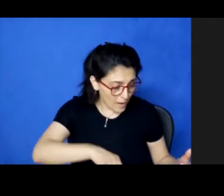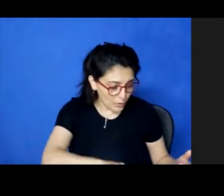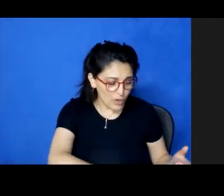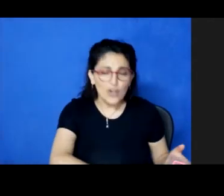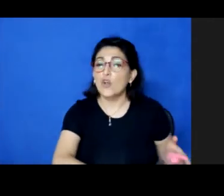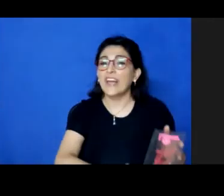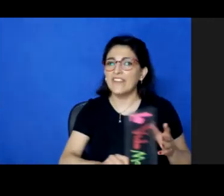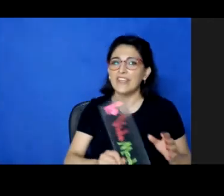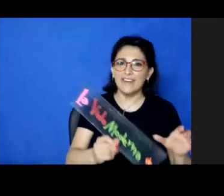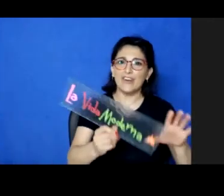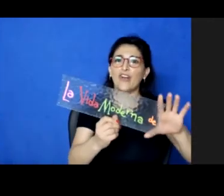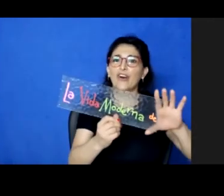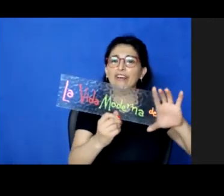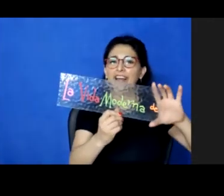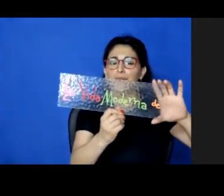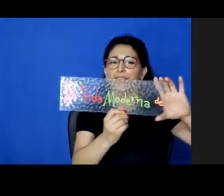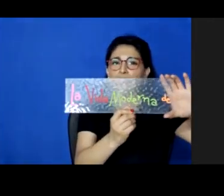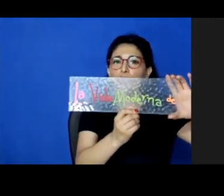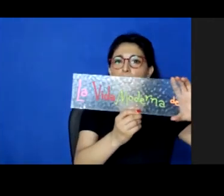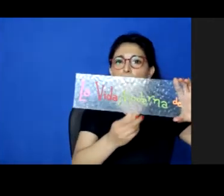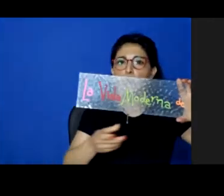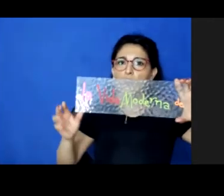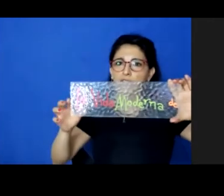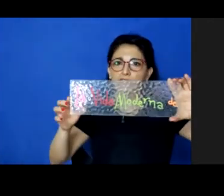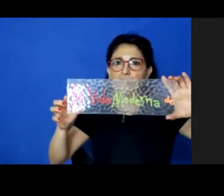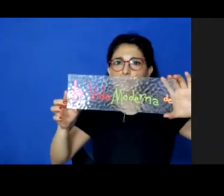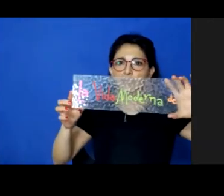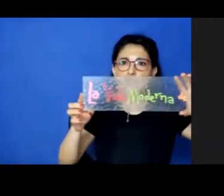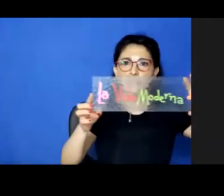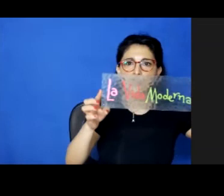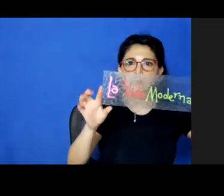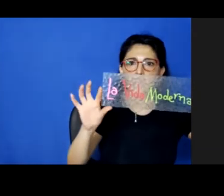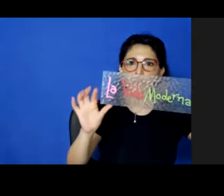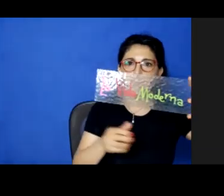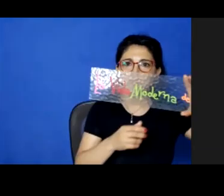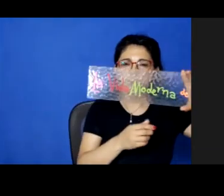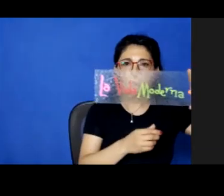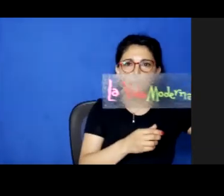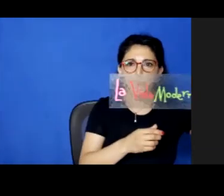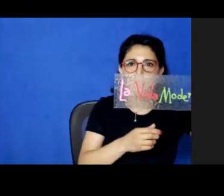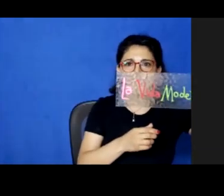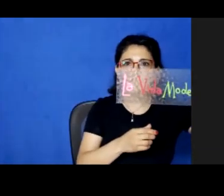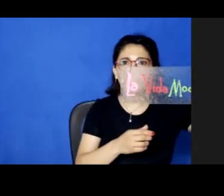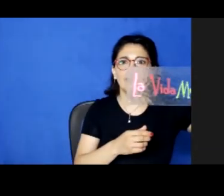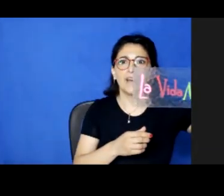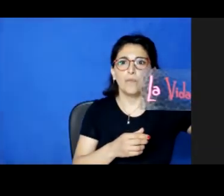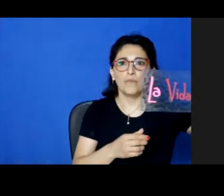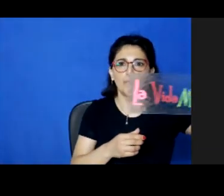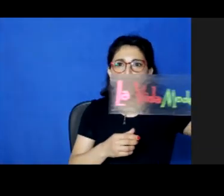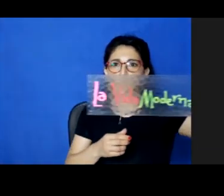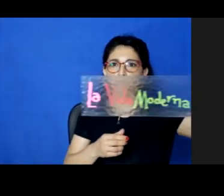con Mauro, yo escribí con, mira, ¿te gusta Mauro? ¿Se entiende lo que dice? Hermoso, por la